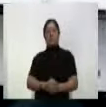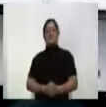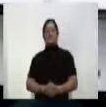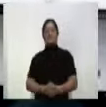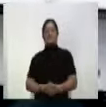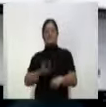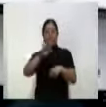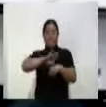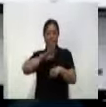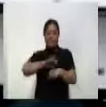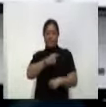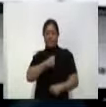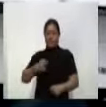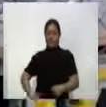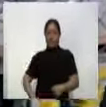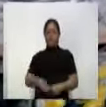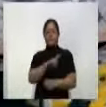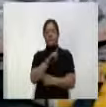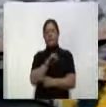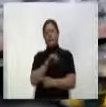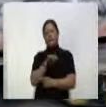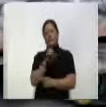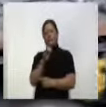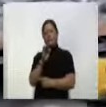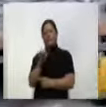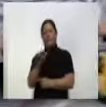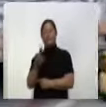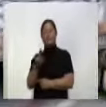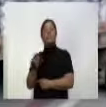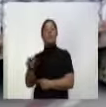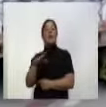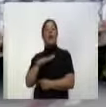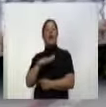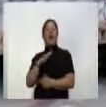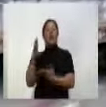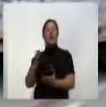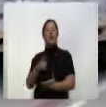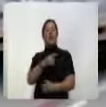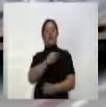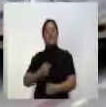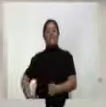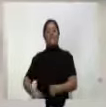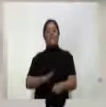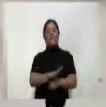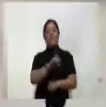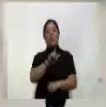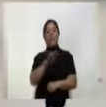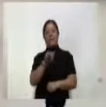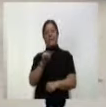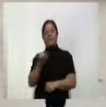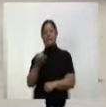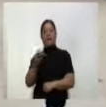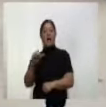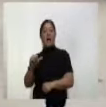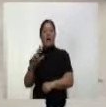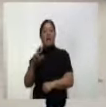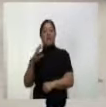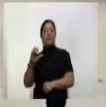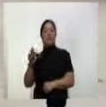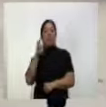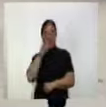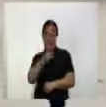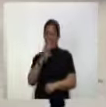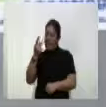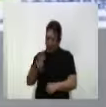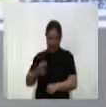la farmacéutica china Sinopharm, cargamento que fue acogido por el presidente boliviano Luis Arce, quien instruyó a acelerar con